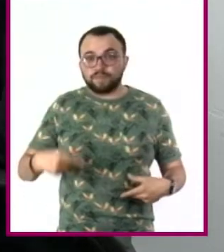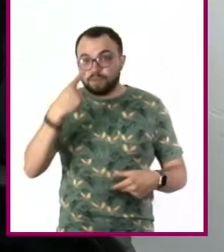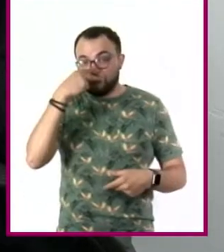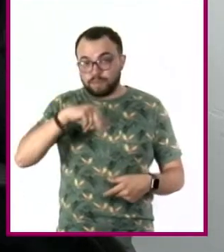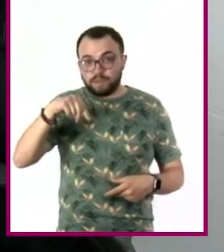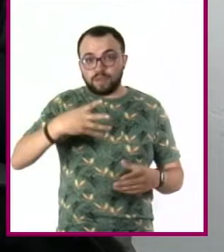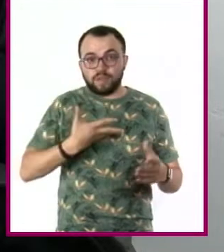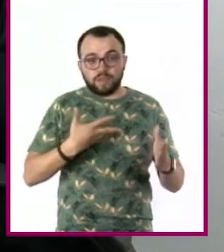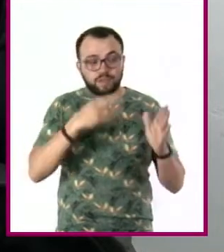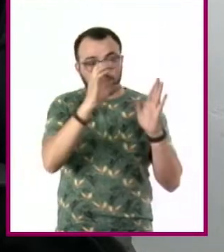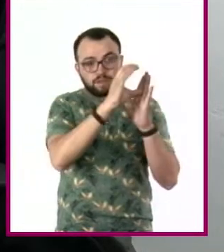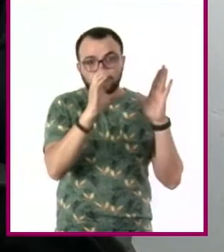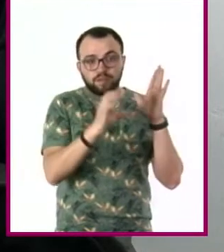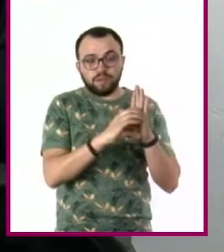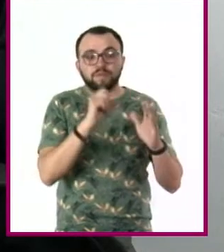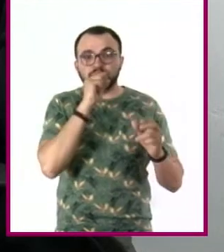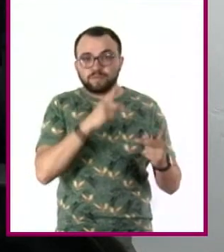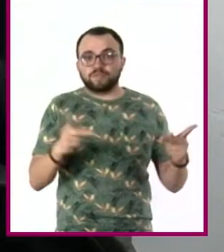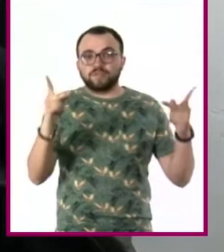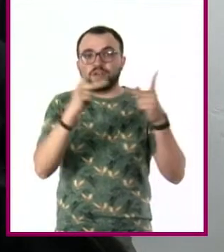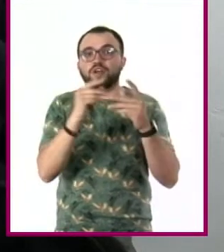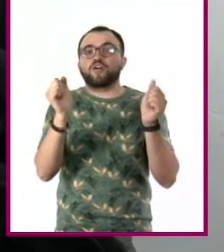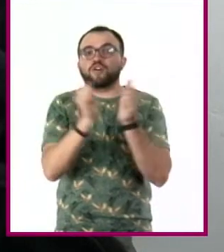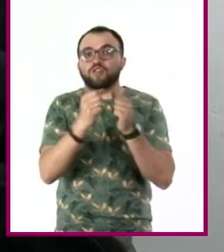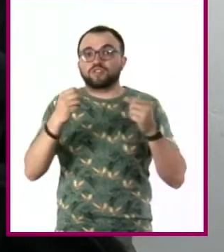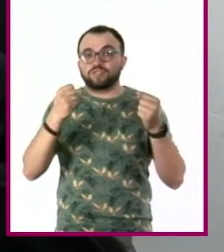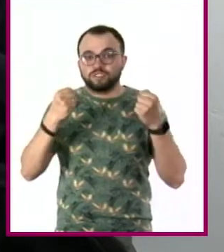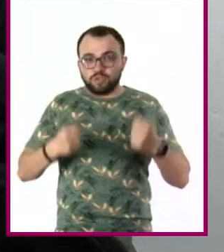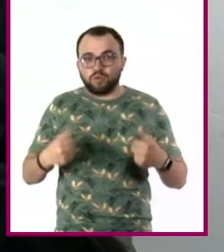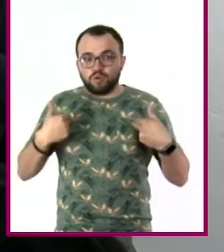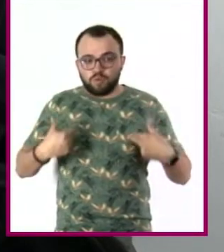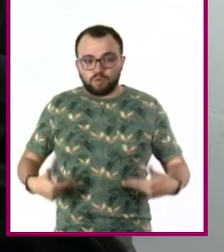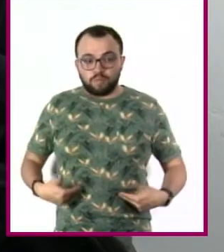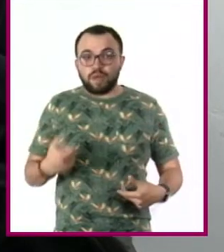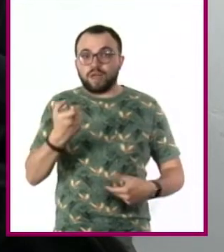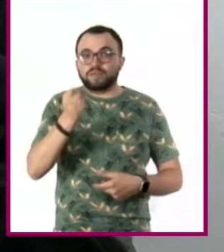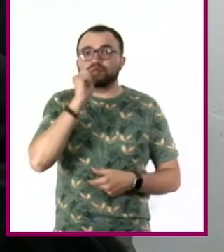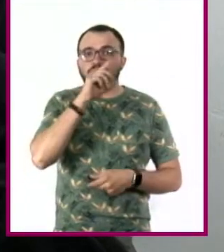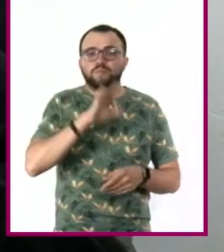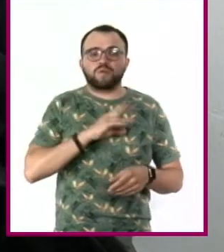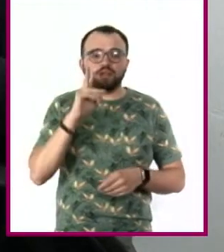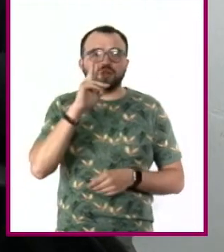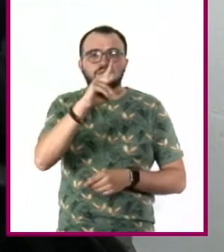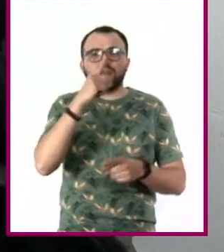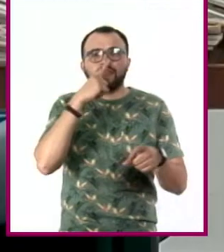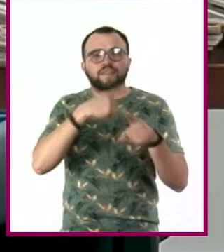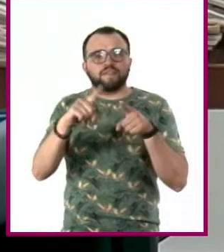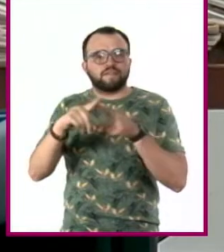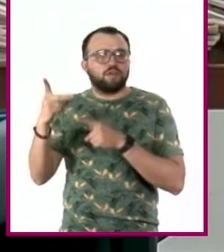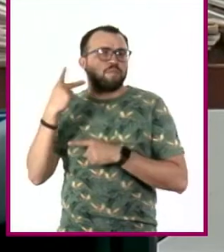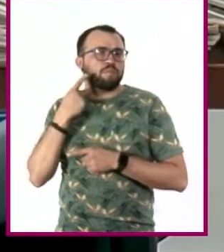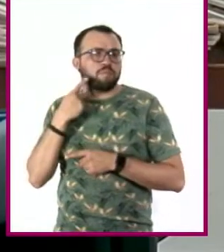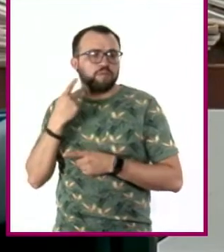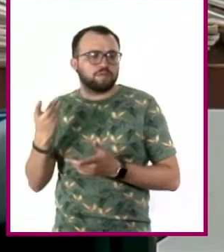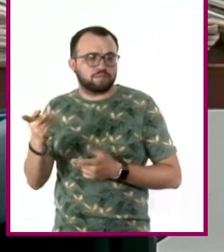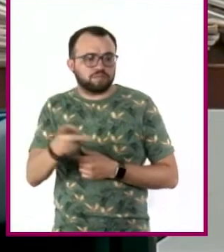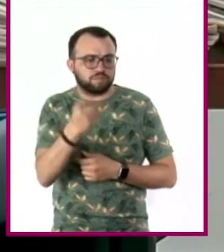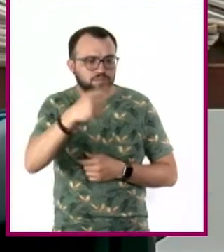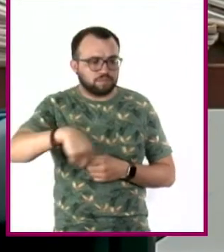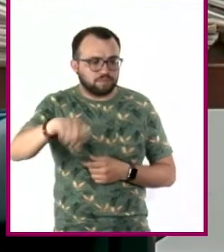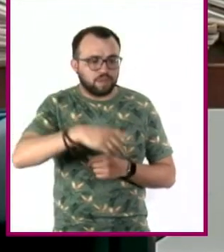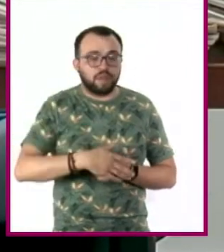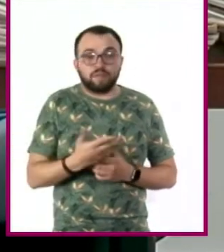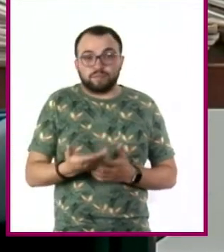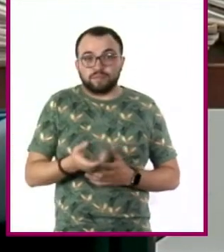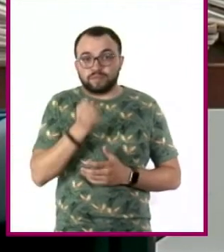constitución elementos compatibles con la seguridad humana, lo cual además puede ser visto en sus distintas políticas públicas, incluso en